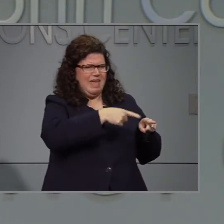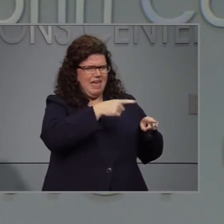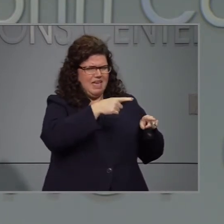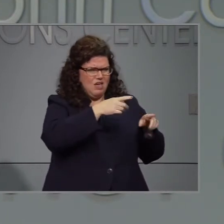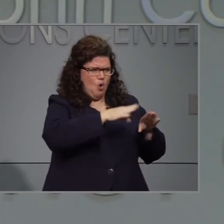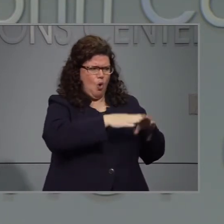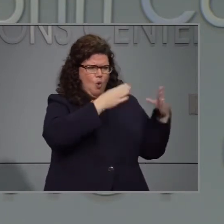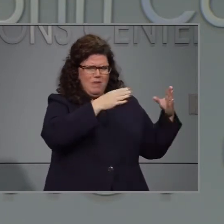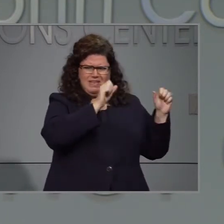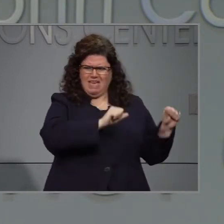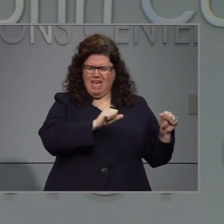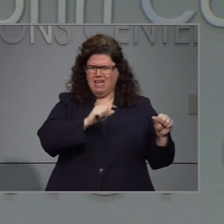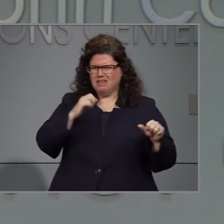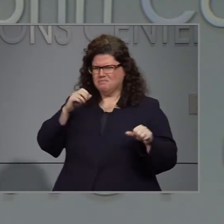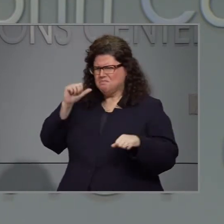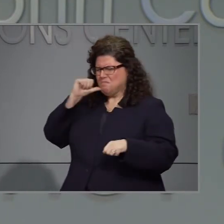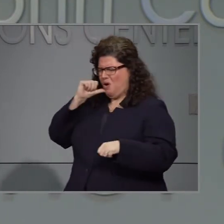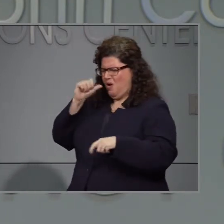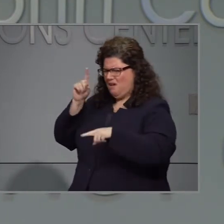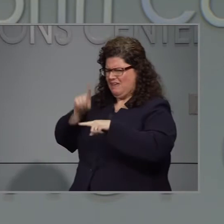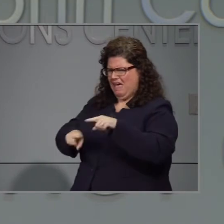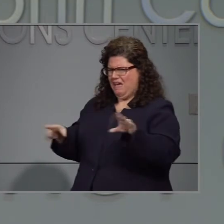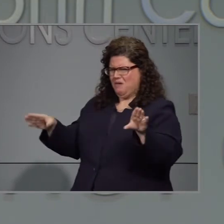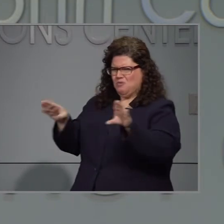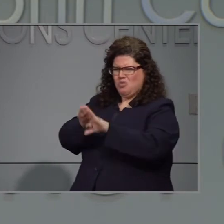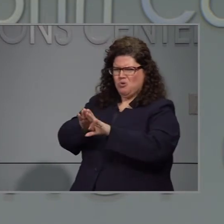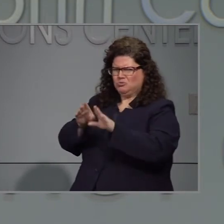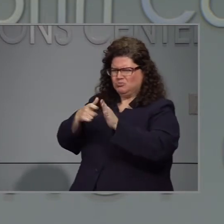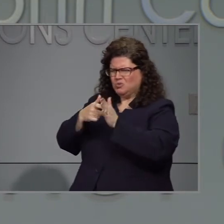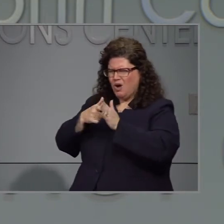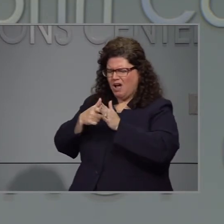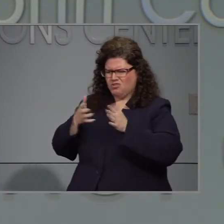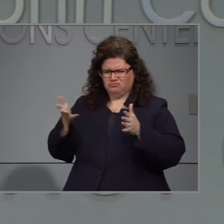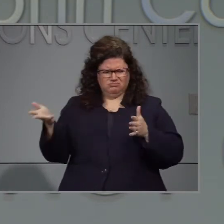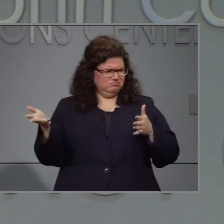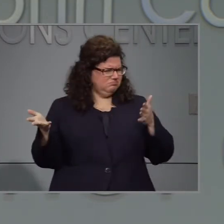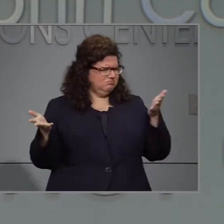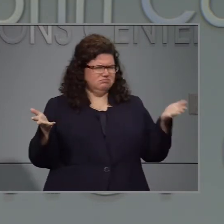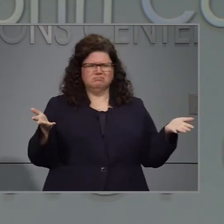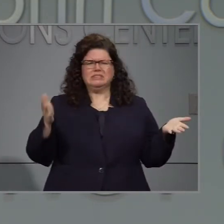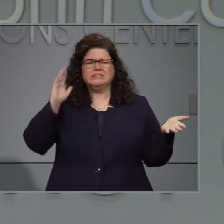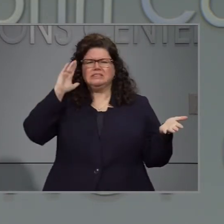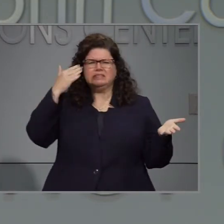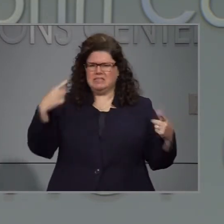es que en un bar se estaban sirviendo la cerveza en camionetas.